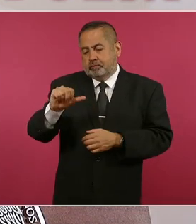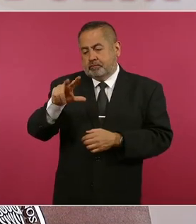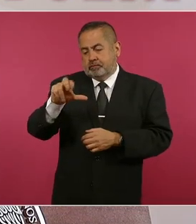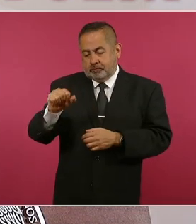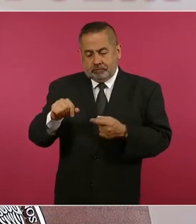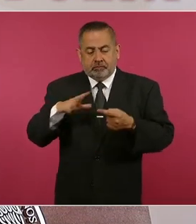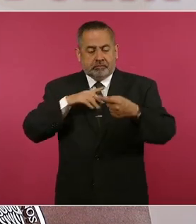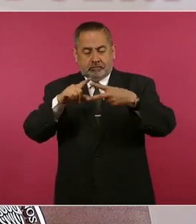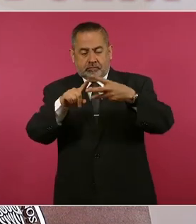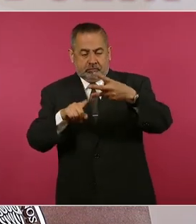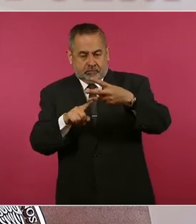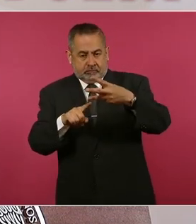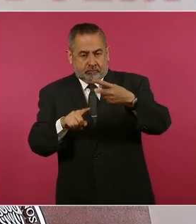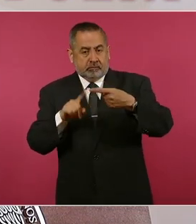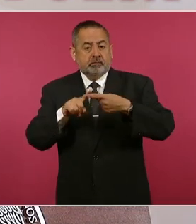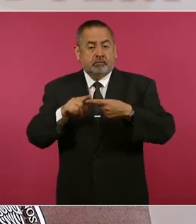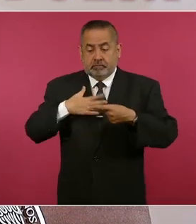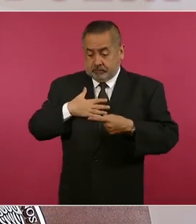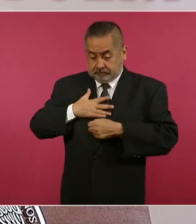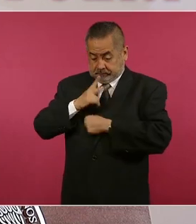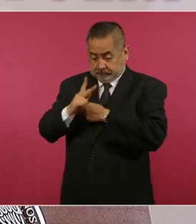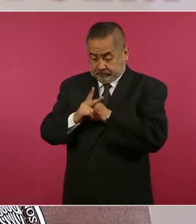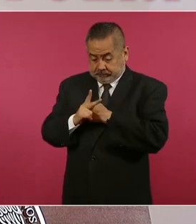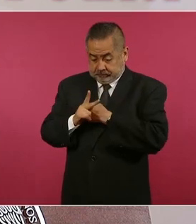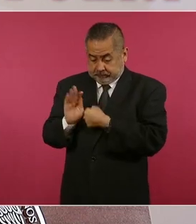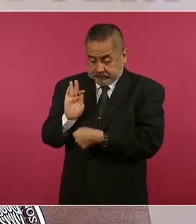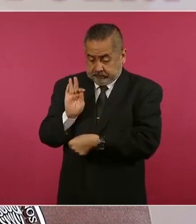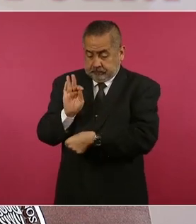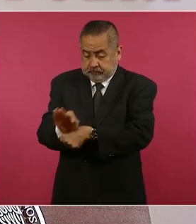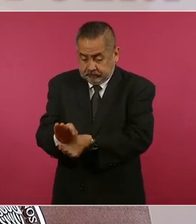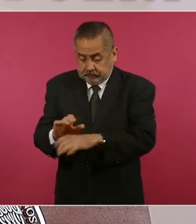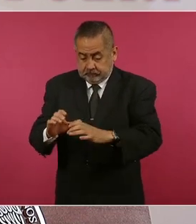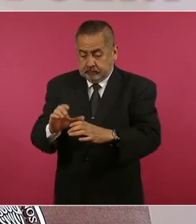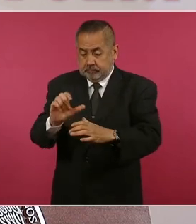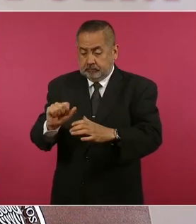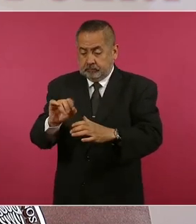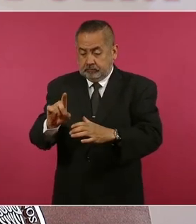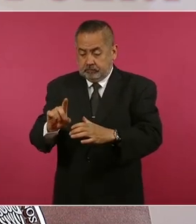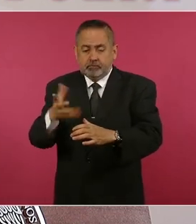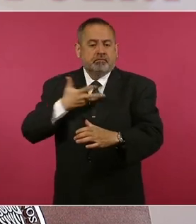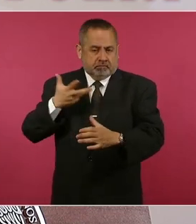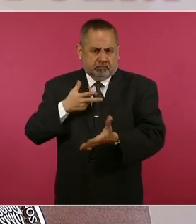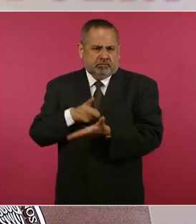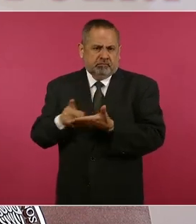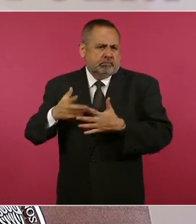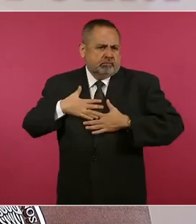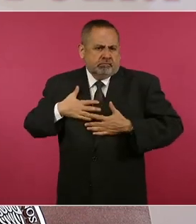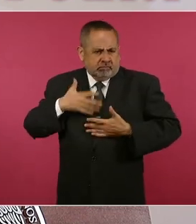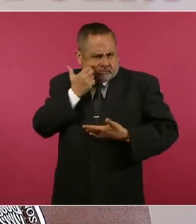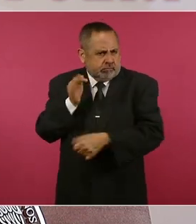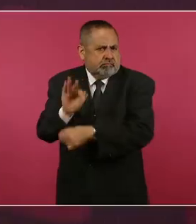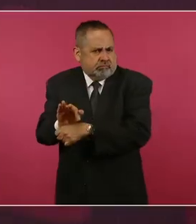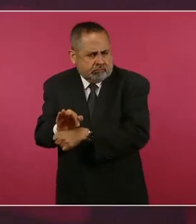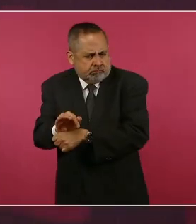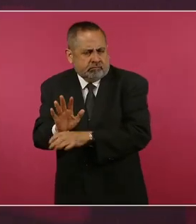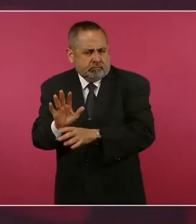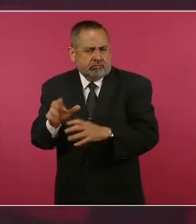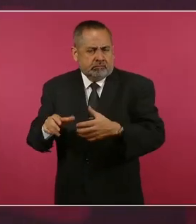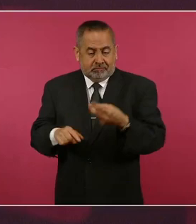derecho, el país que otorga el asilo tiene un derecho de hacerlo. El segundo artículo que algunos han